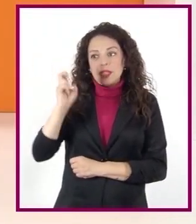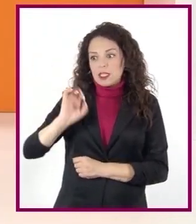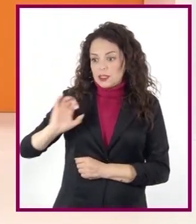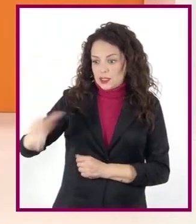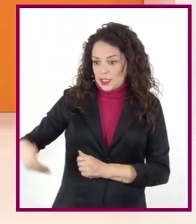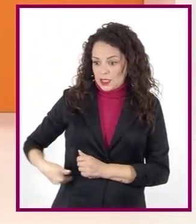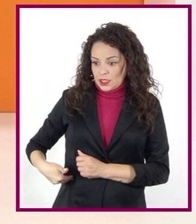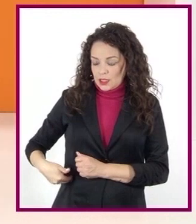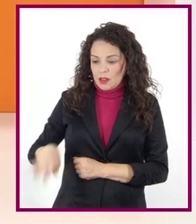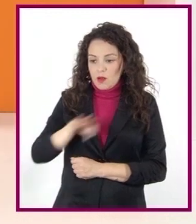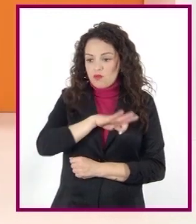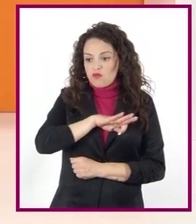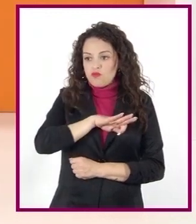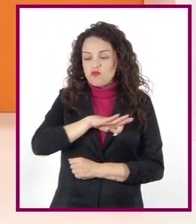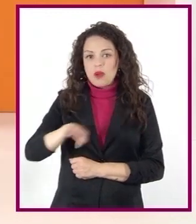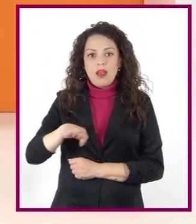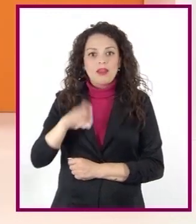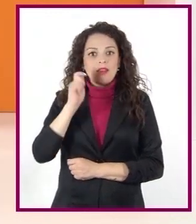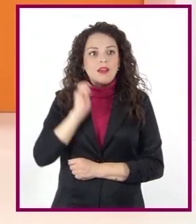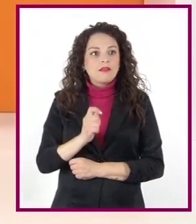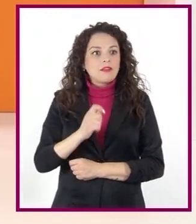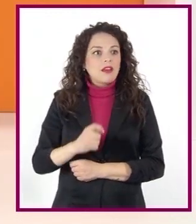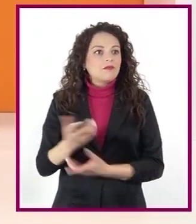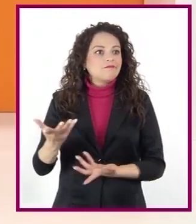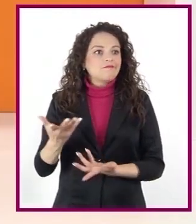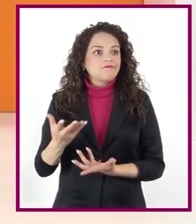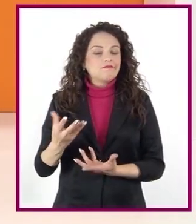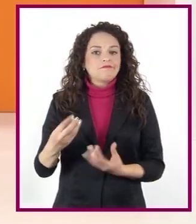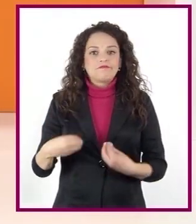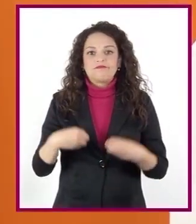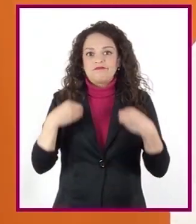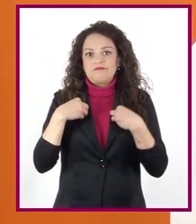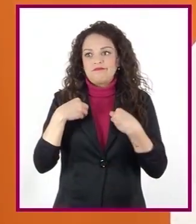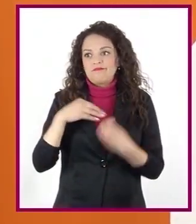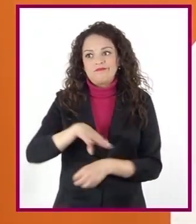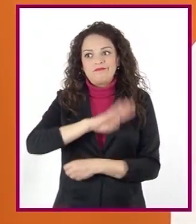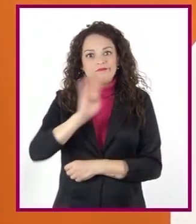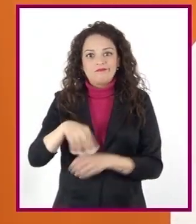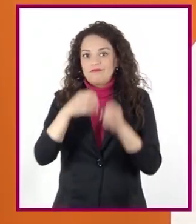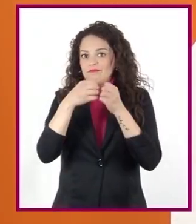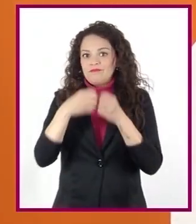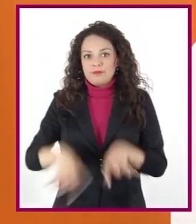vida, oportunidades y hasta con el ejercicio de la libertad.